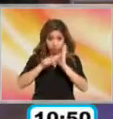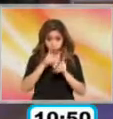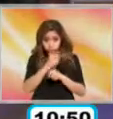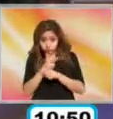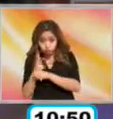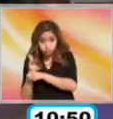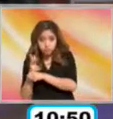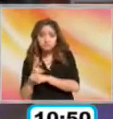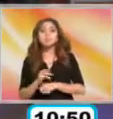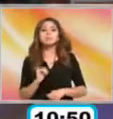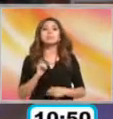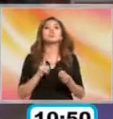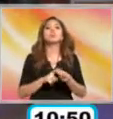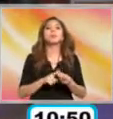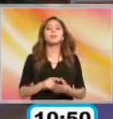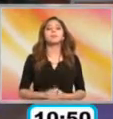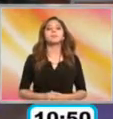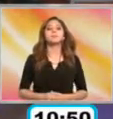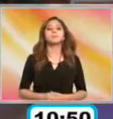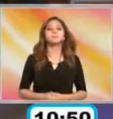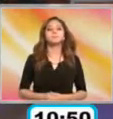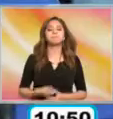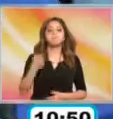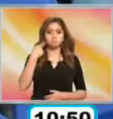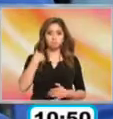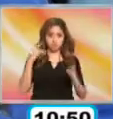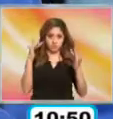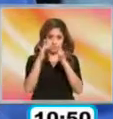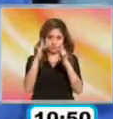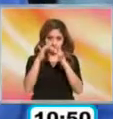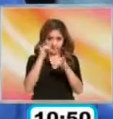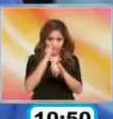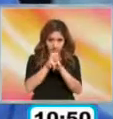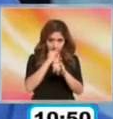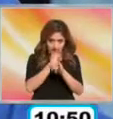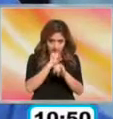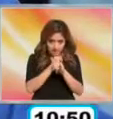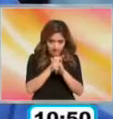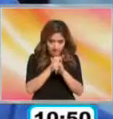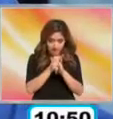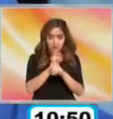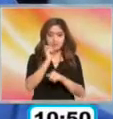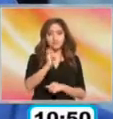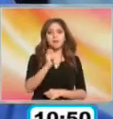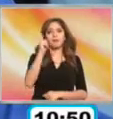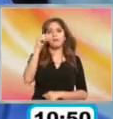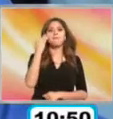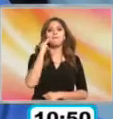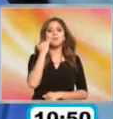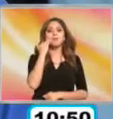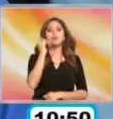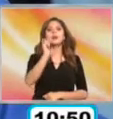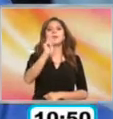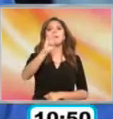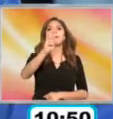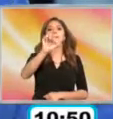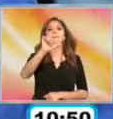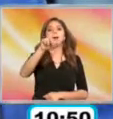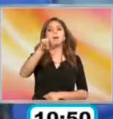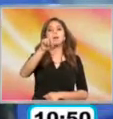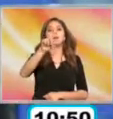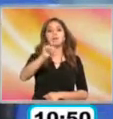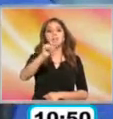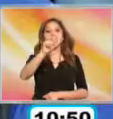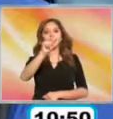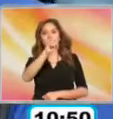los podemos ver? Nos encuentran por ahí en las redes sociales, muy importante, en la página de Facebook, es Banda Todo Terreno, se los encargamos mucho